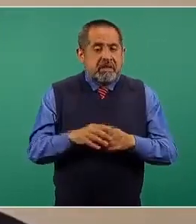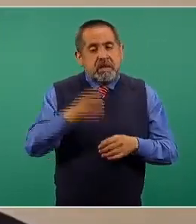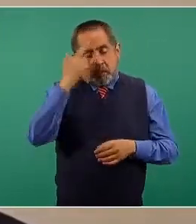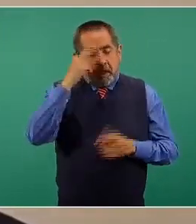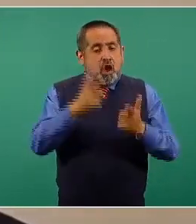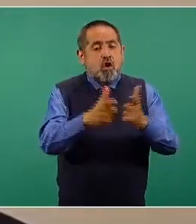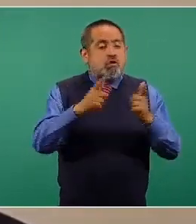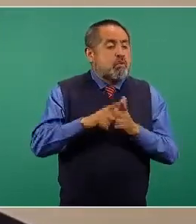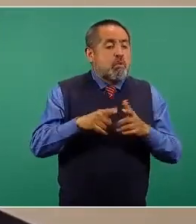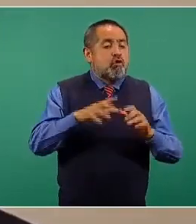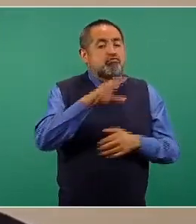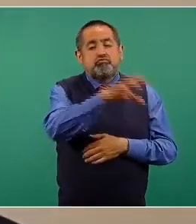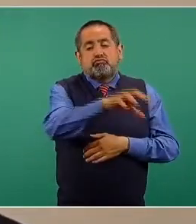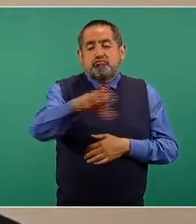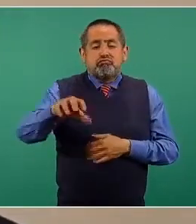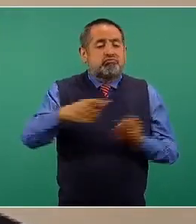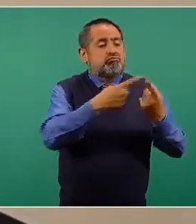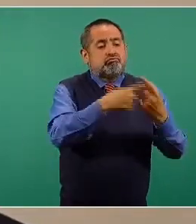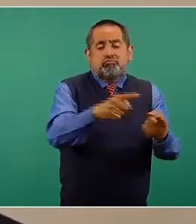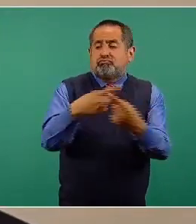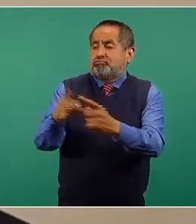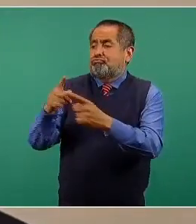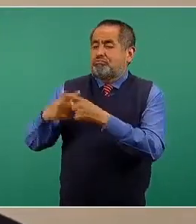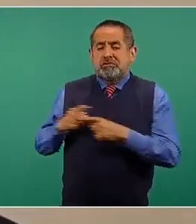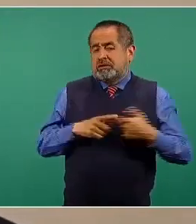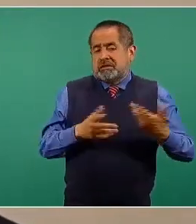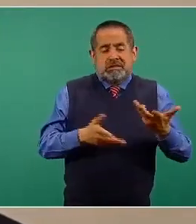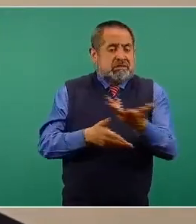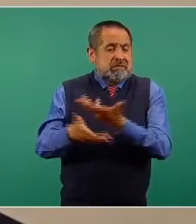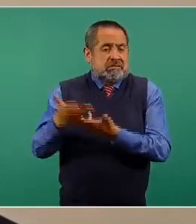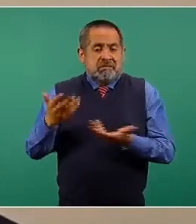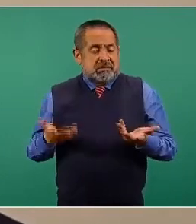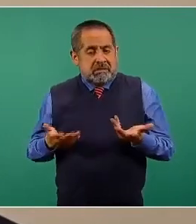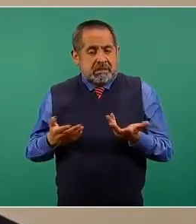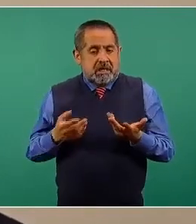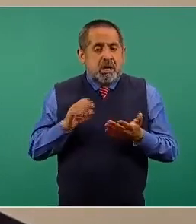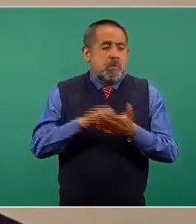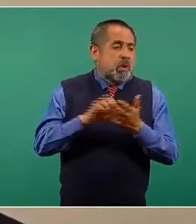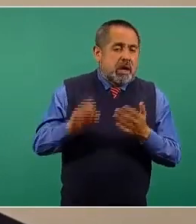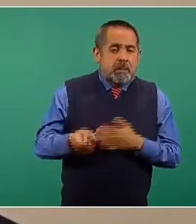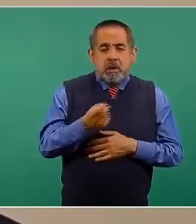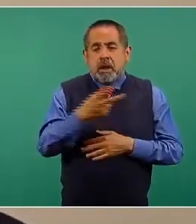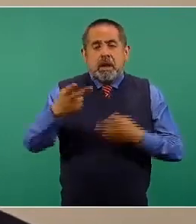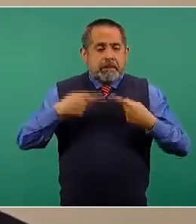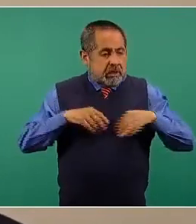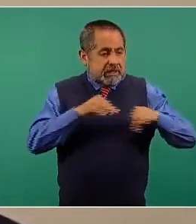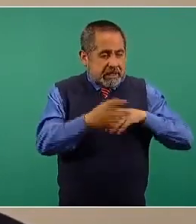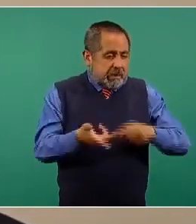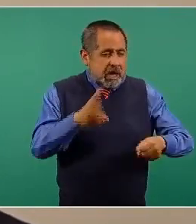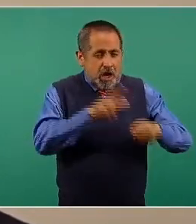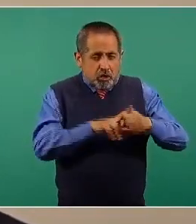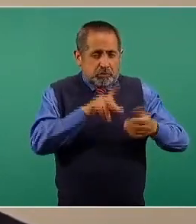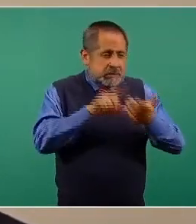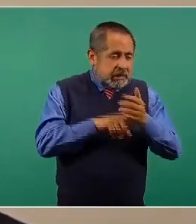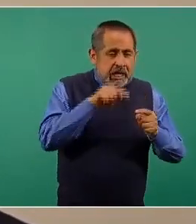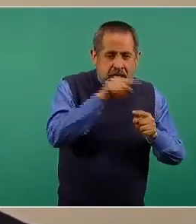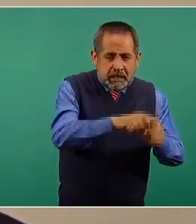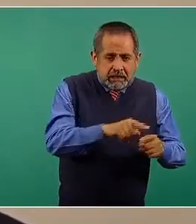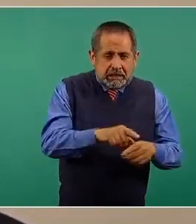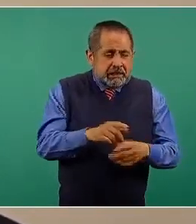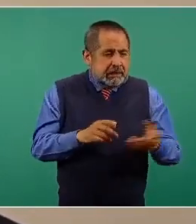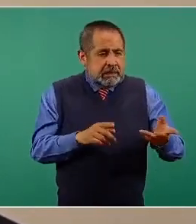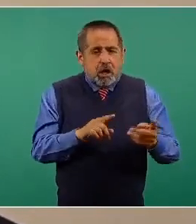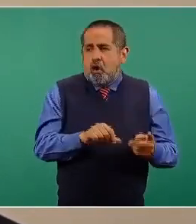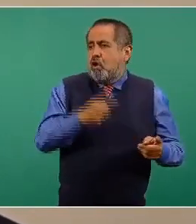poblacionales obviamente son diferentes entre lo que es los trabajadores de la salud, de donde se contemplaron grupos